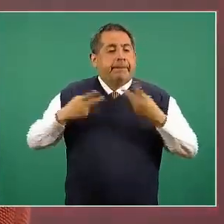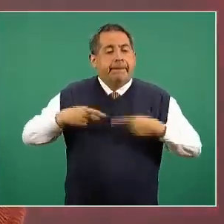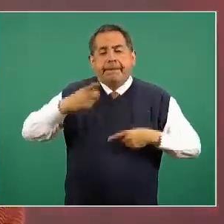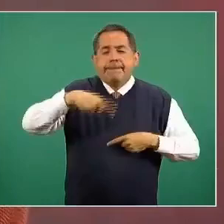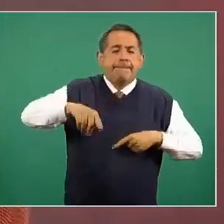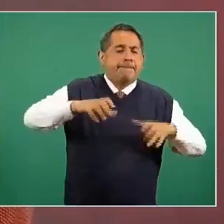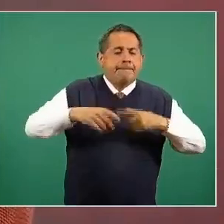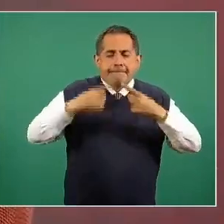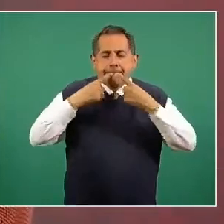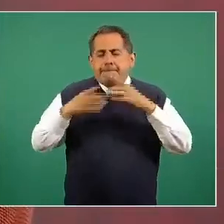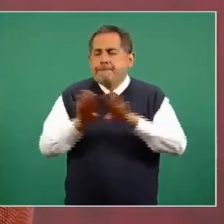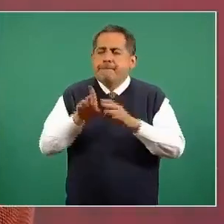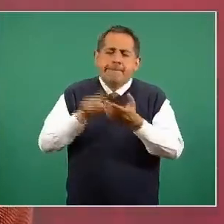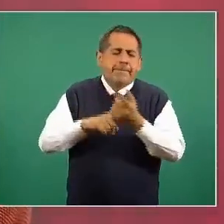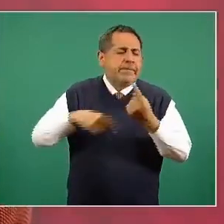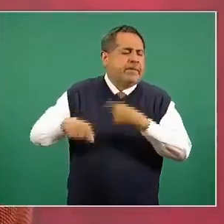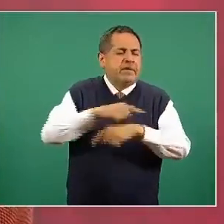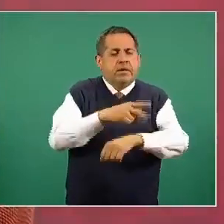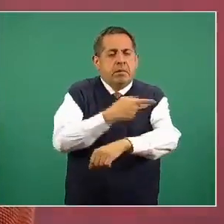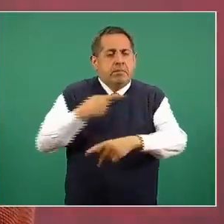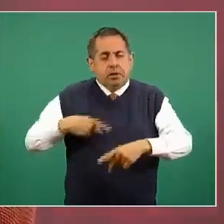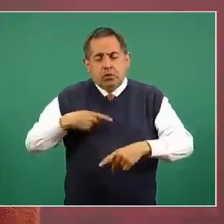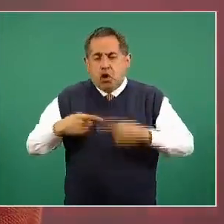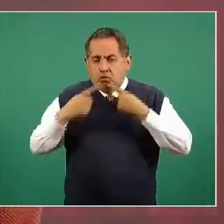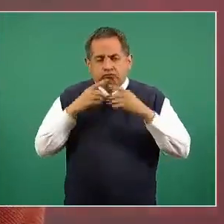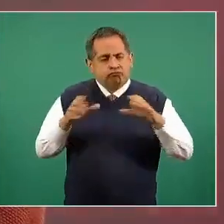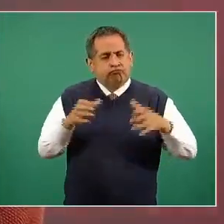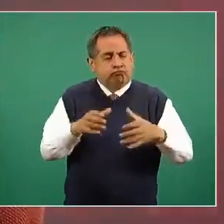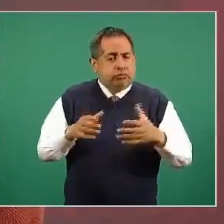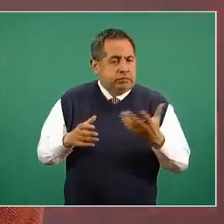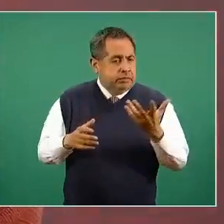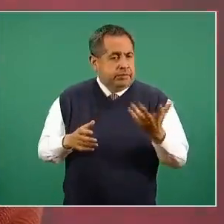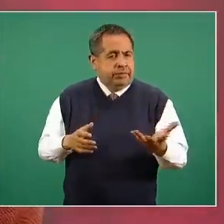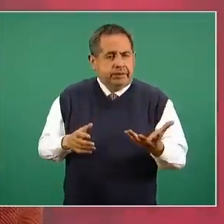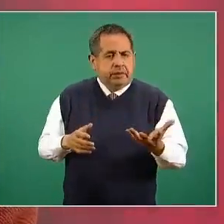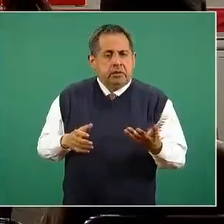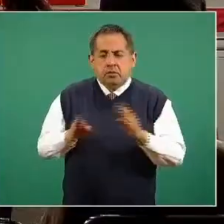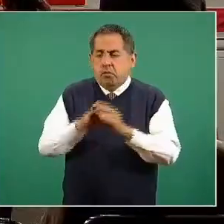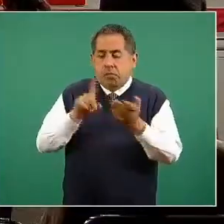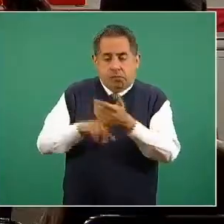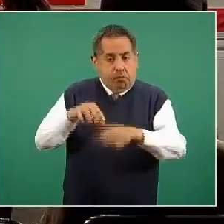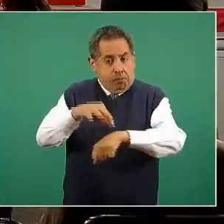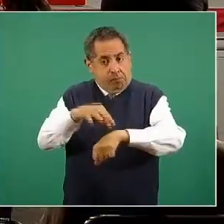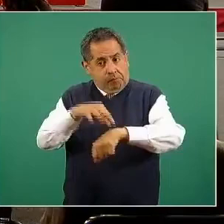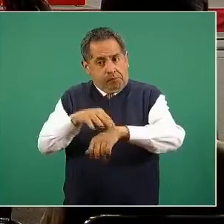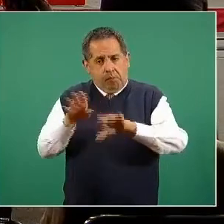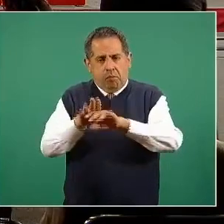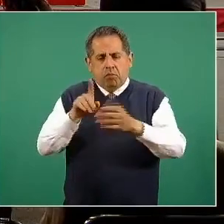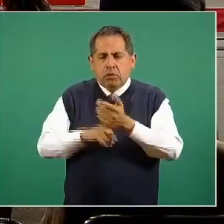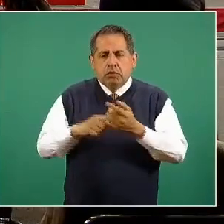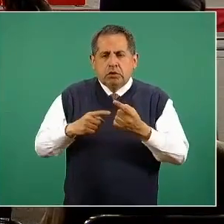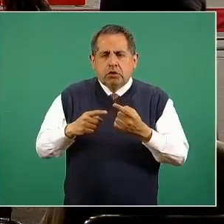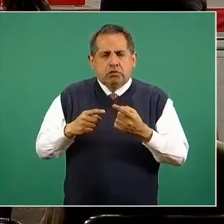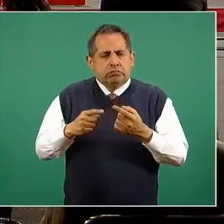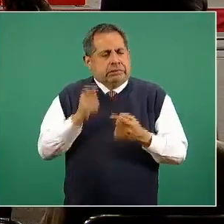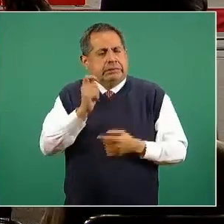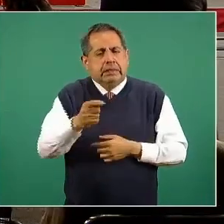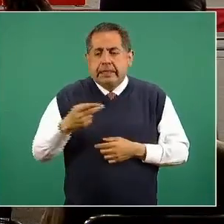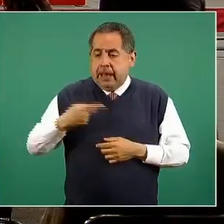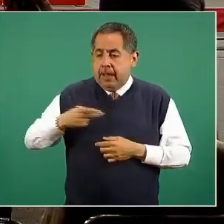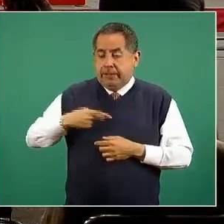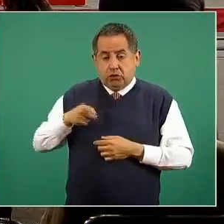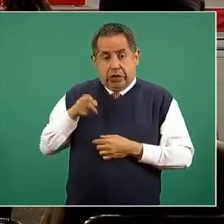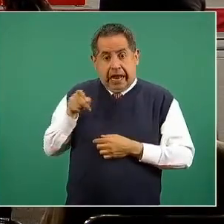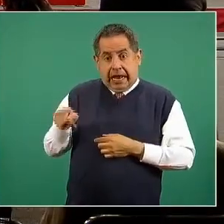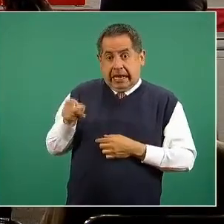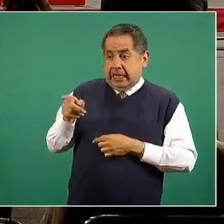personas que dirigen los hospitales serán las encargadas de coordinar el aspecto médico de la vacunación, pero la persona